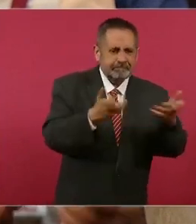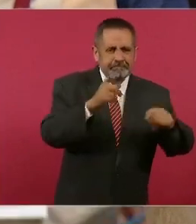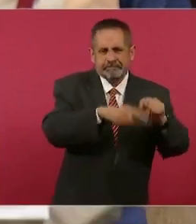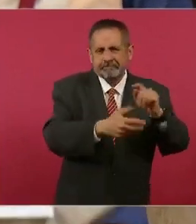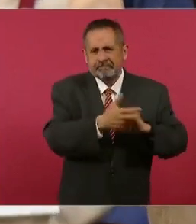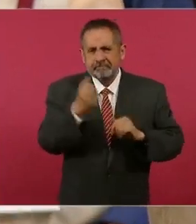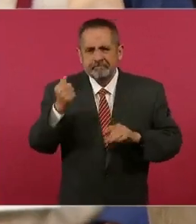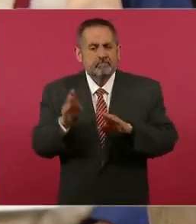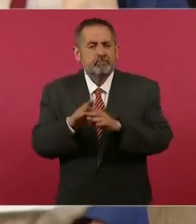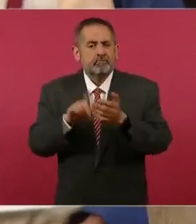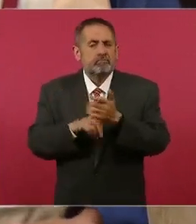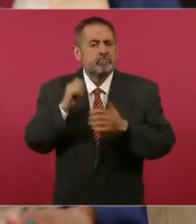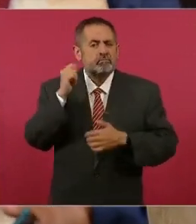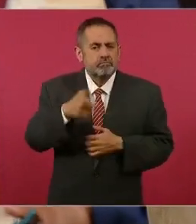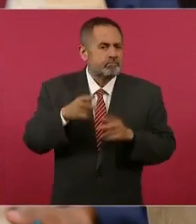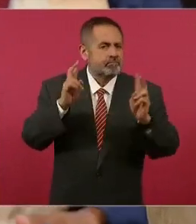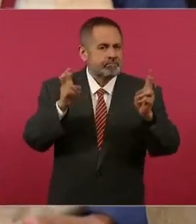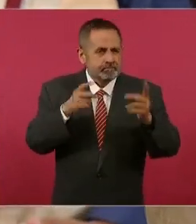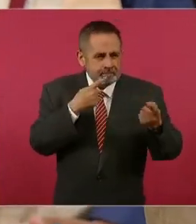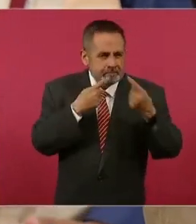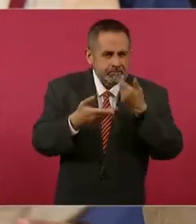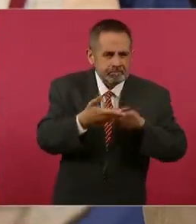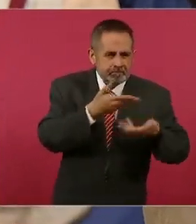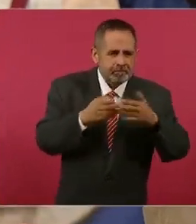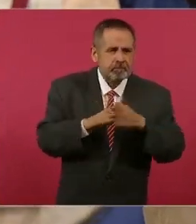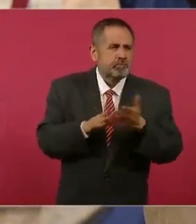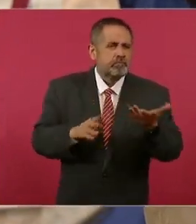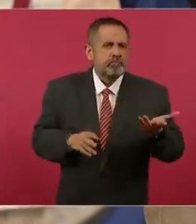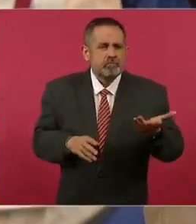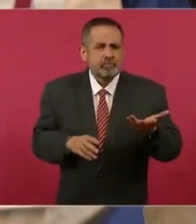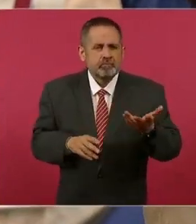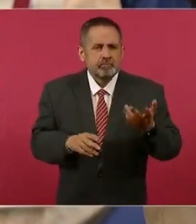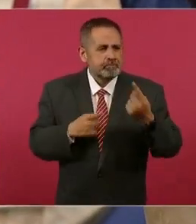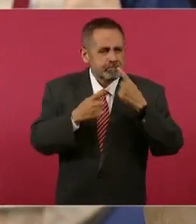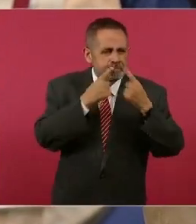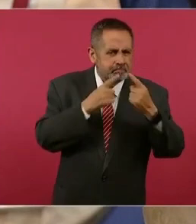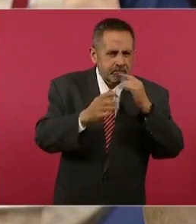en algún momento también un tema de negociación, un tema de